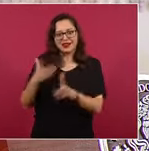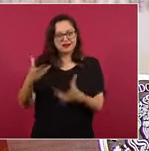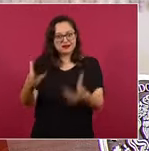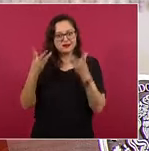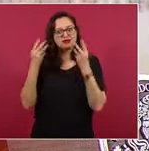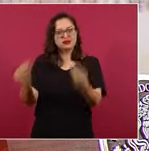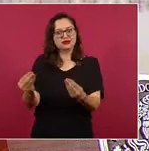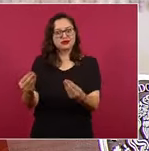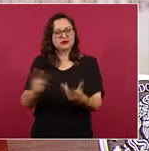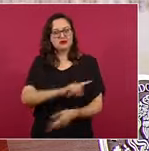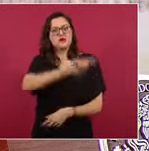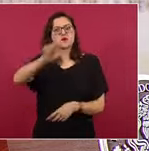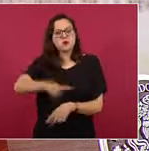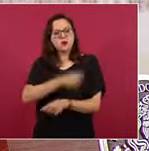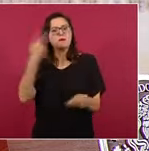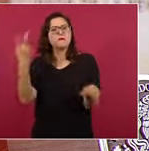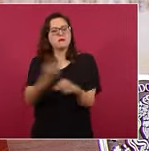Quizá por eso